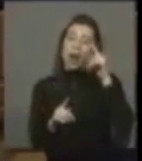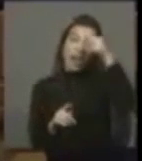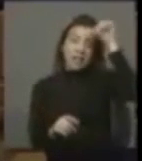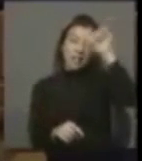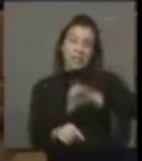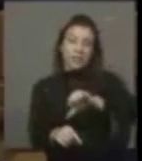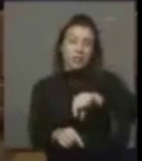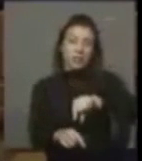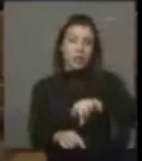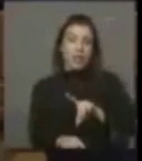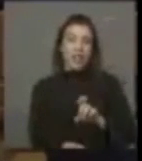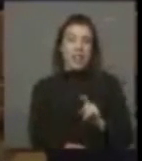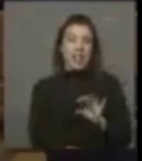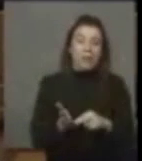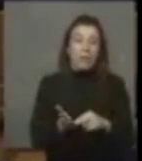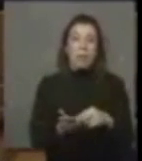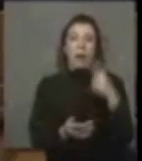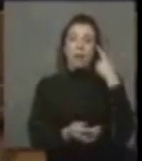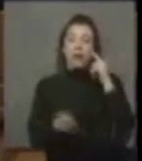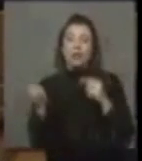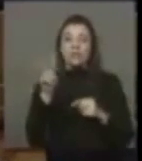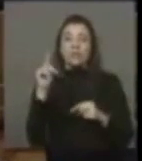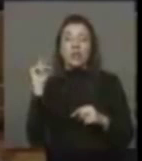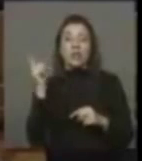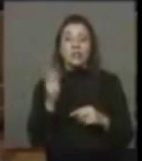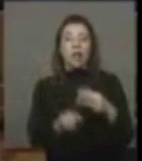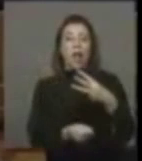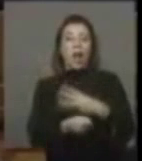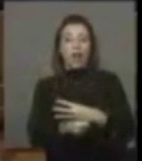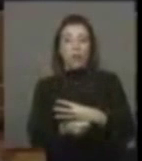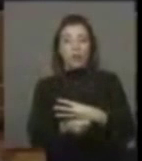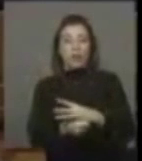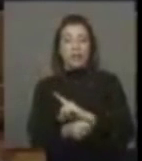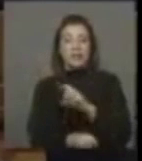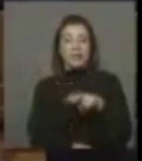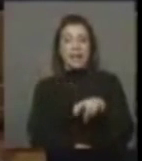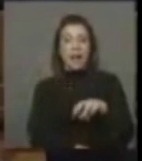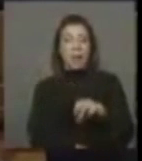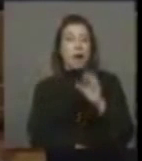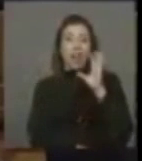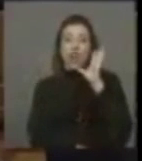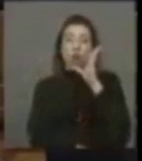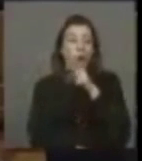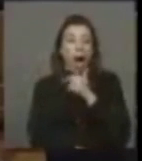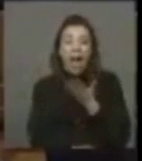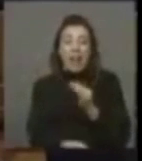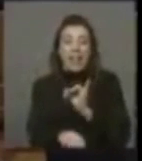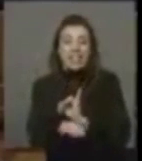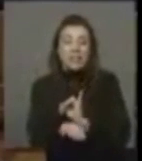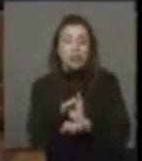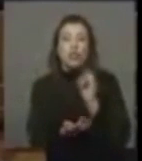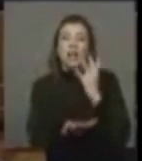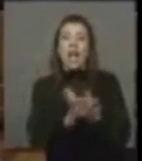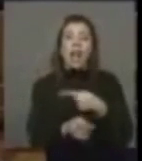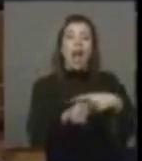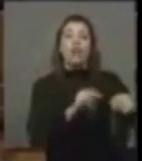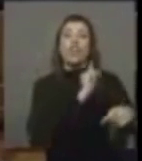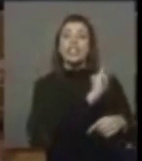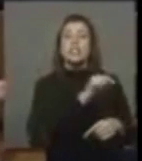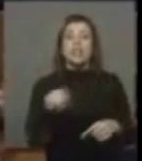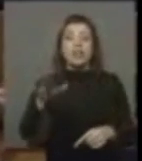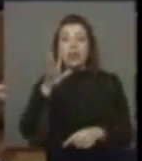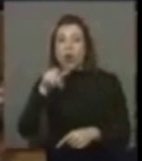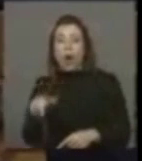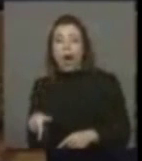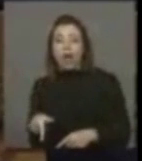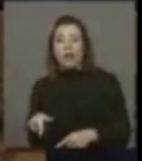las penas y de los delitos que se denuncian. El Servicio Nacional del Adulto Mayor, el SENAMA, carece de esta misma institucionalidad que cuentan los demás sectores y